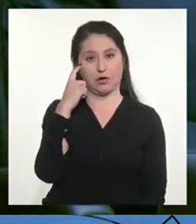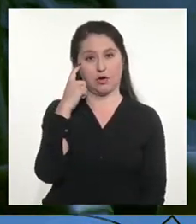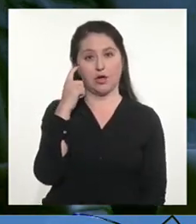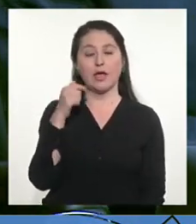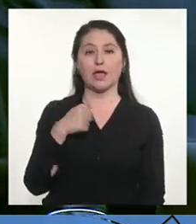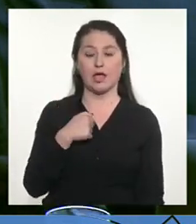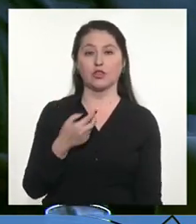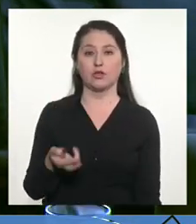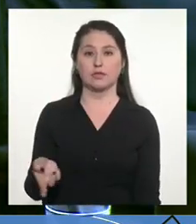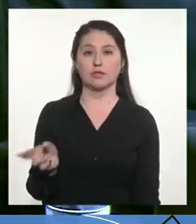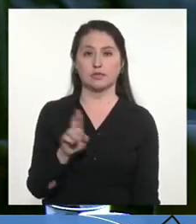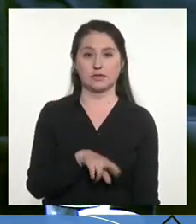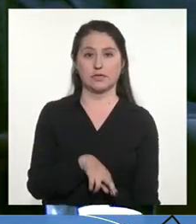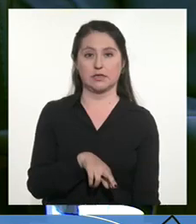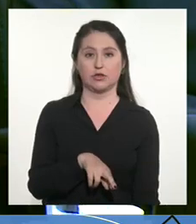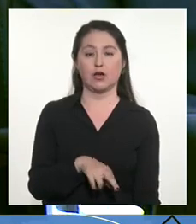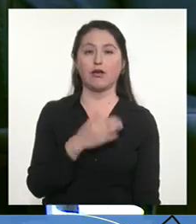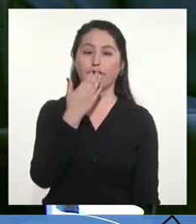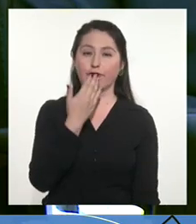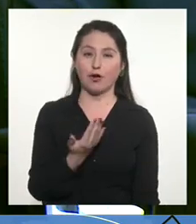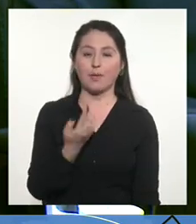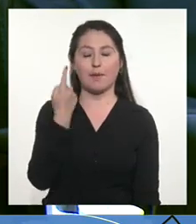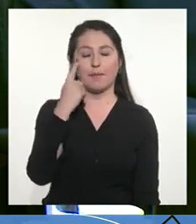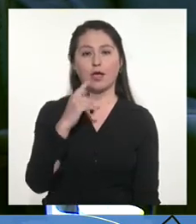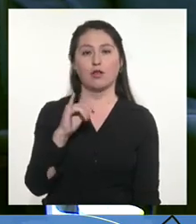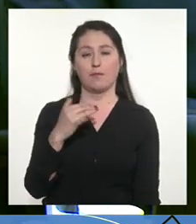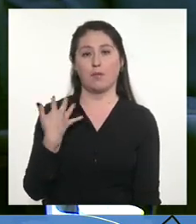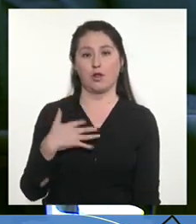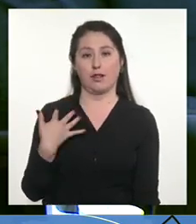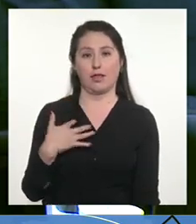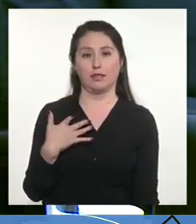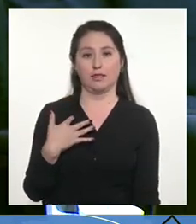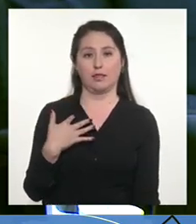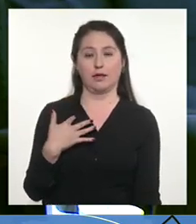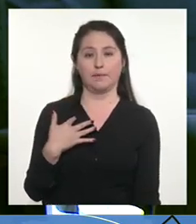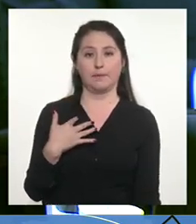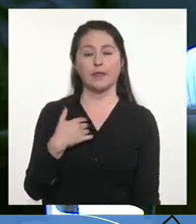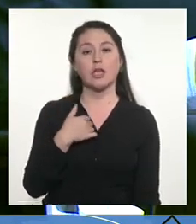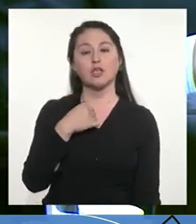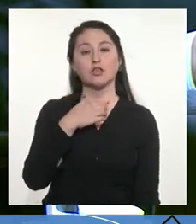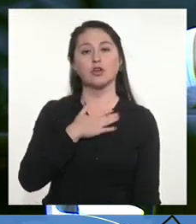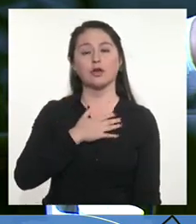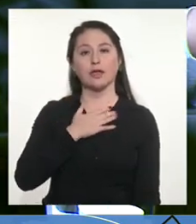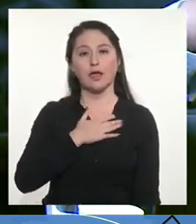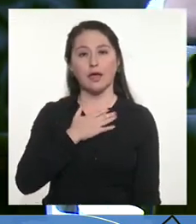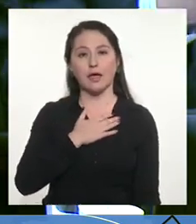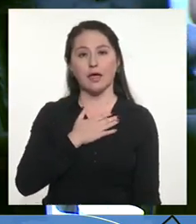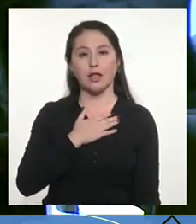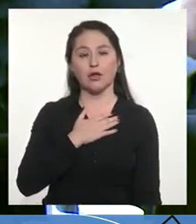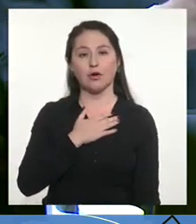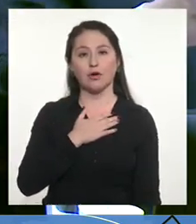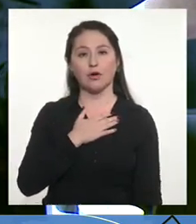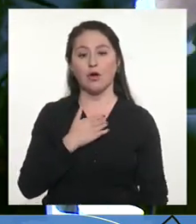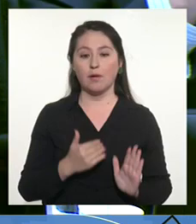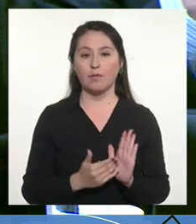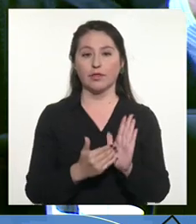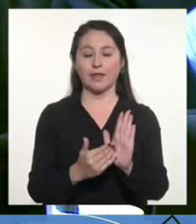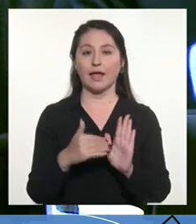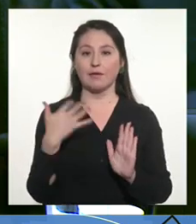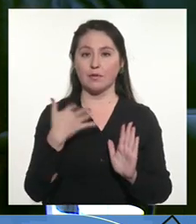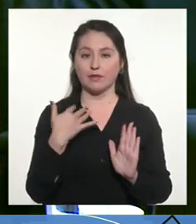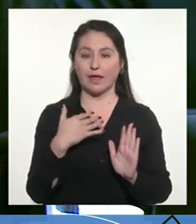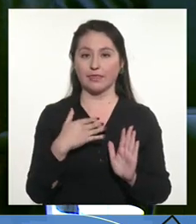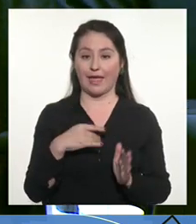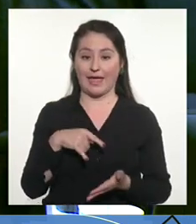que insisto de fome pero importante que quiero marcar la relevancia que tiene que los